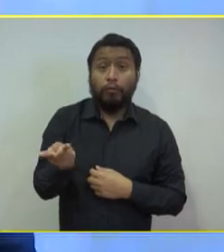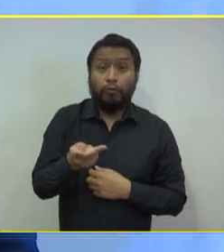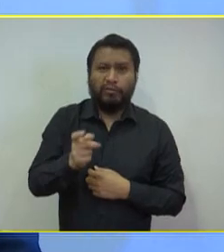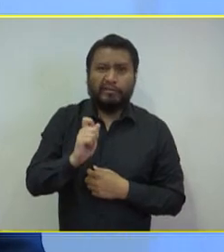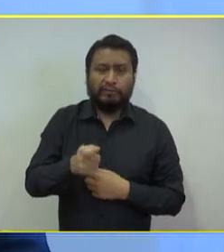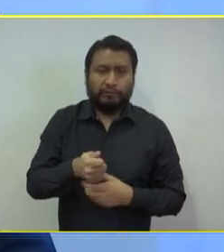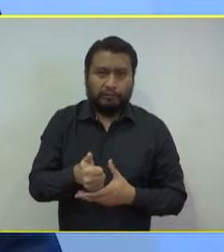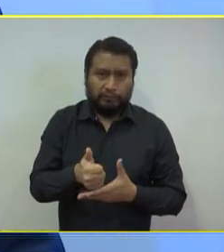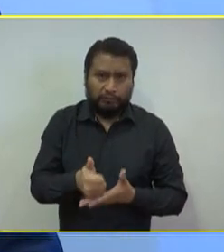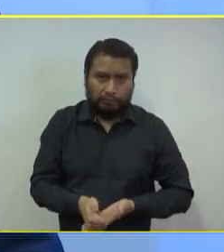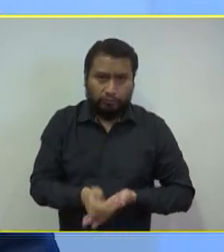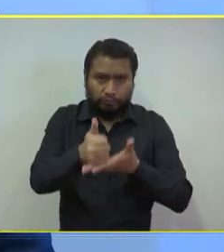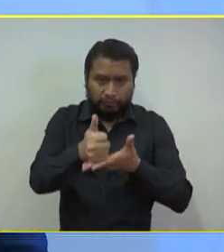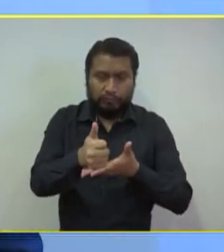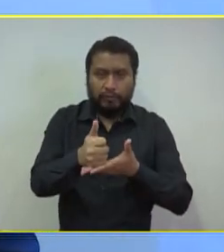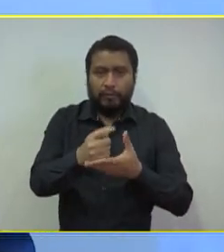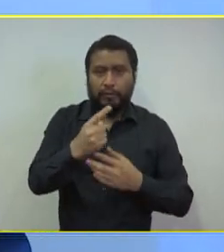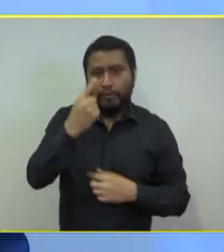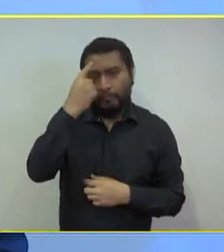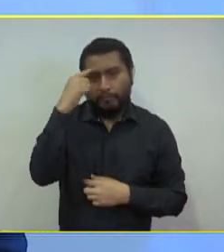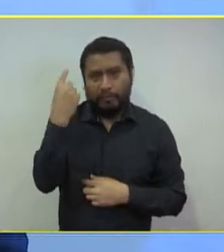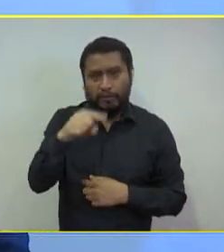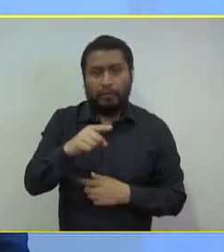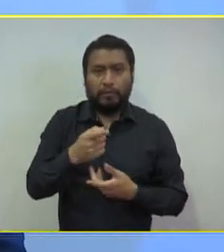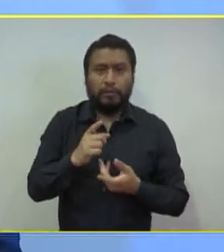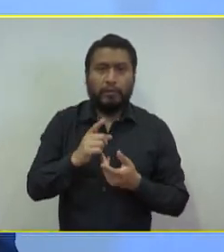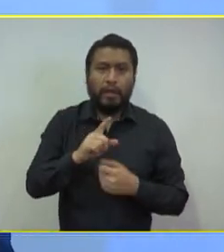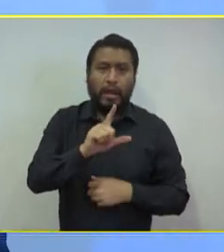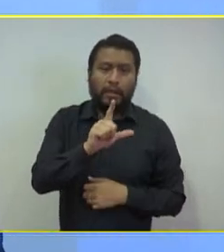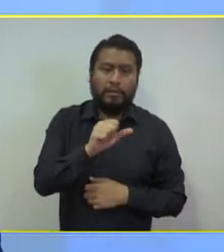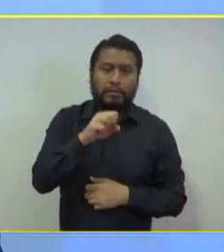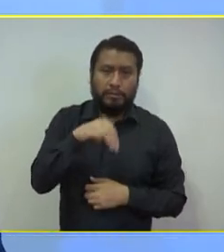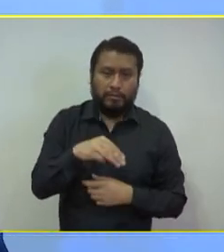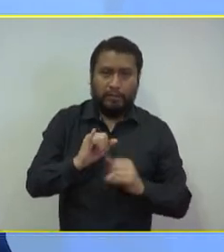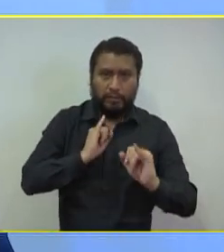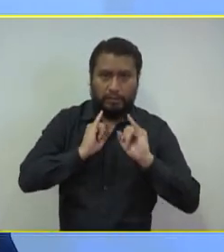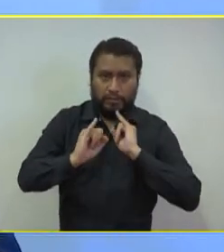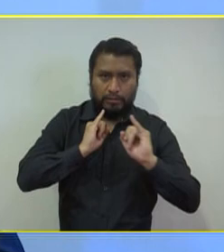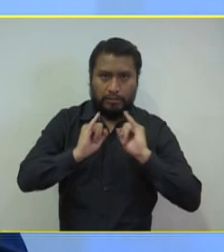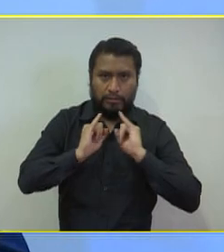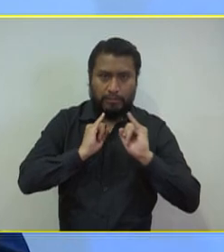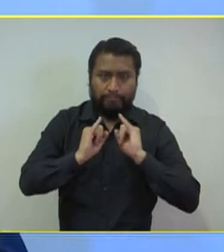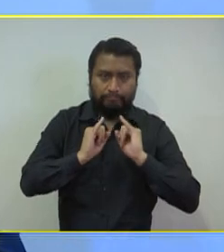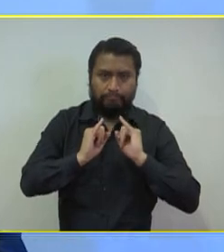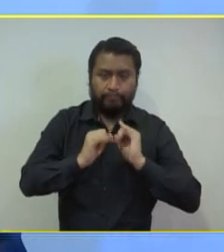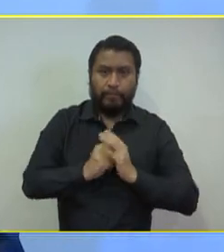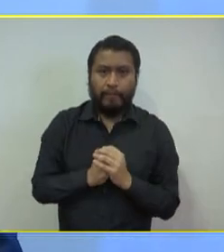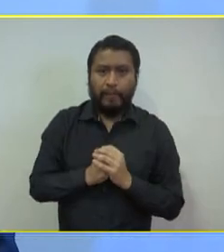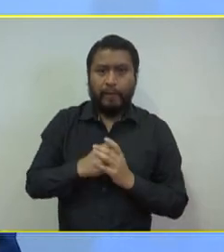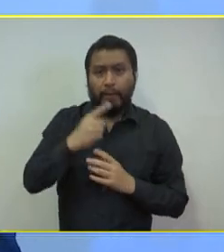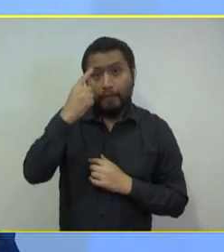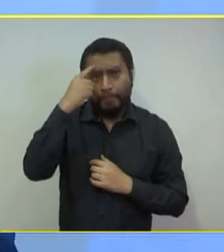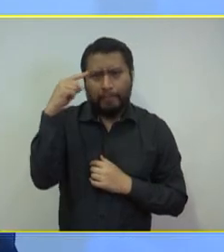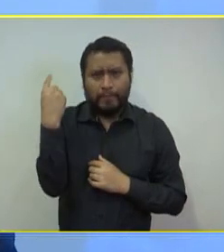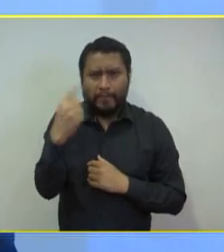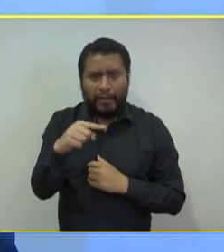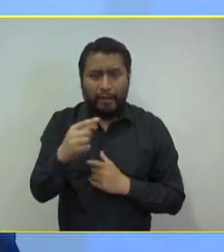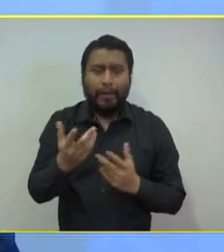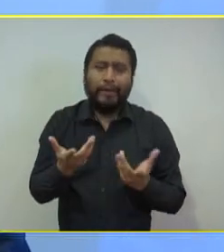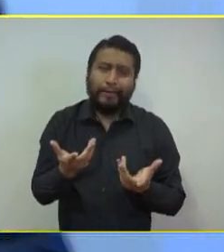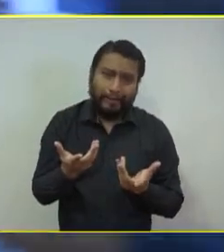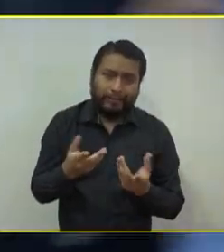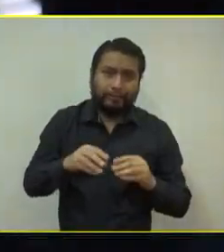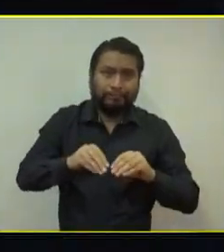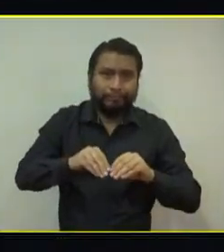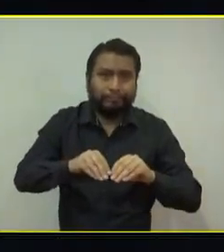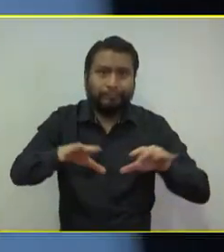ayudarán precisamente en la traducción al lenguaje de señas mexicano para precisamente fomentar